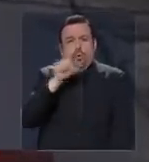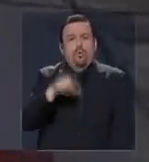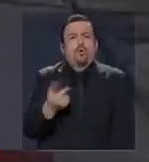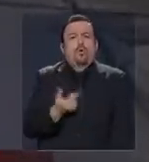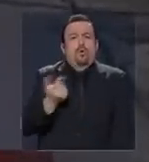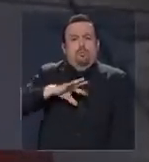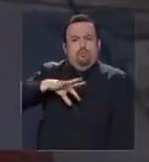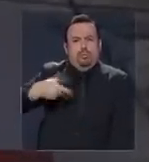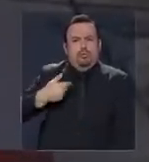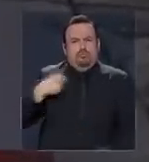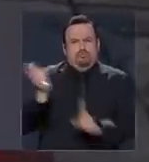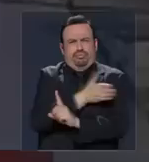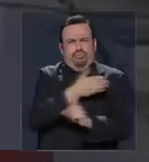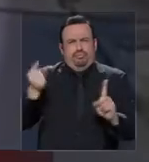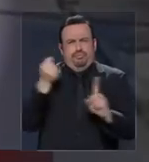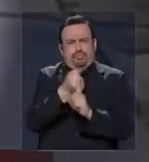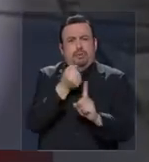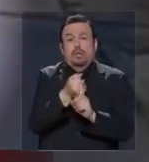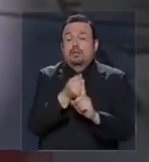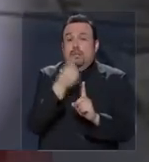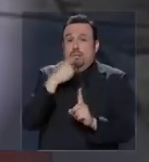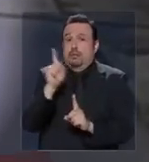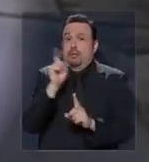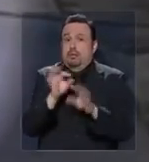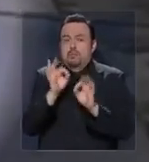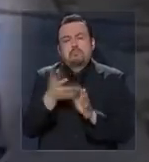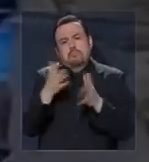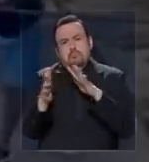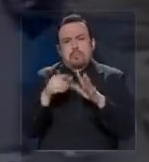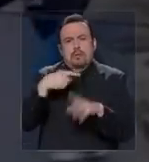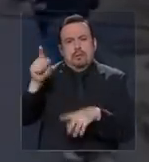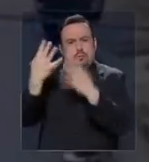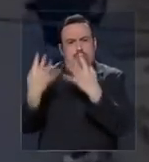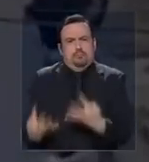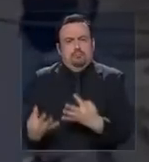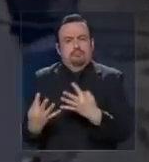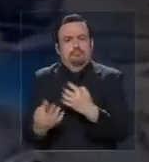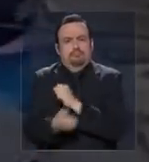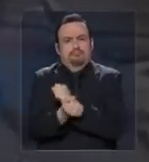delito de robo con violencia, el que de seguro les valdrá quedar en prisión preventiva.